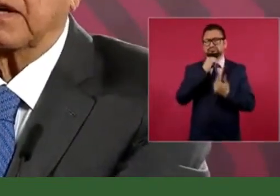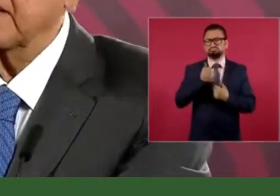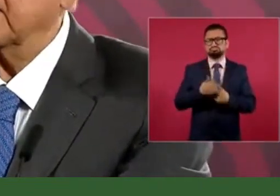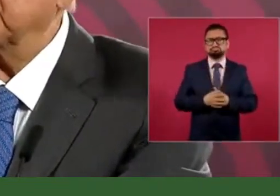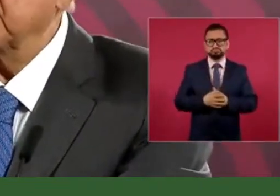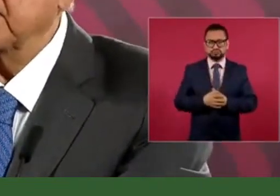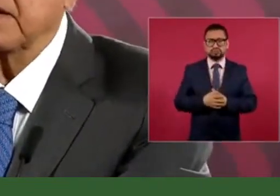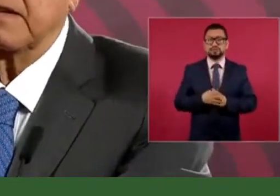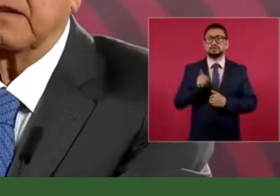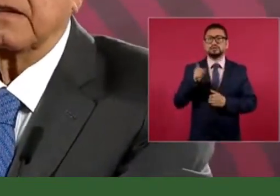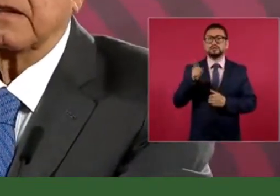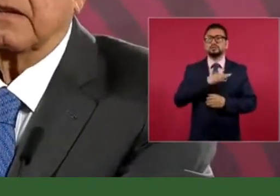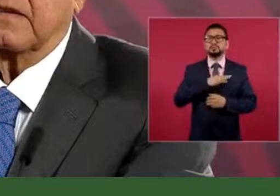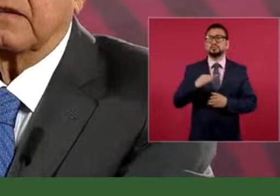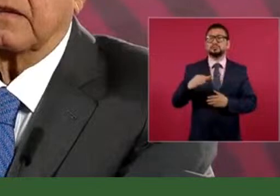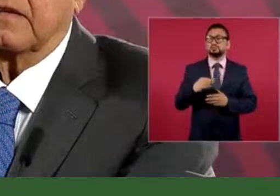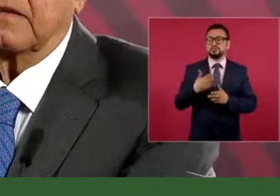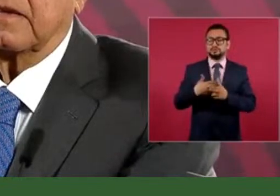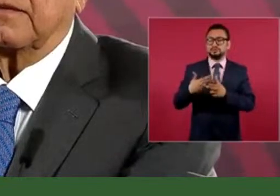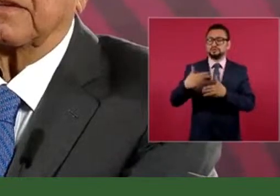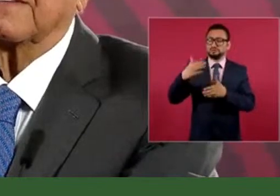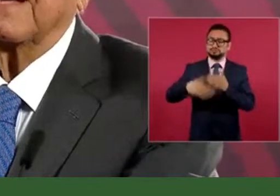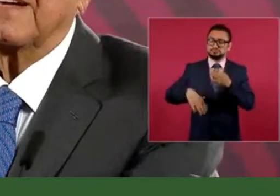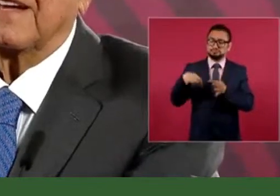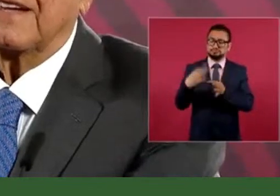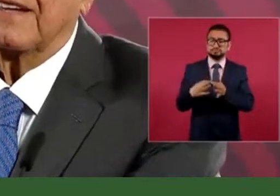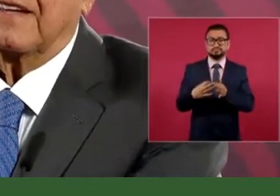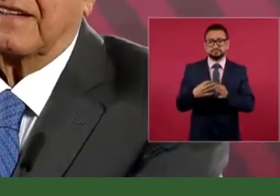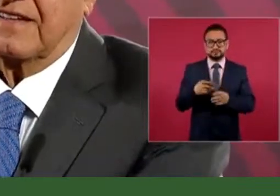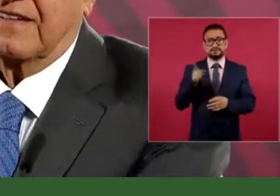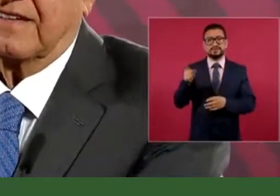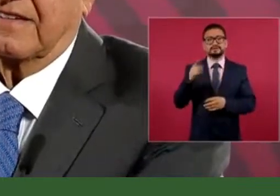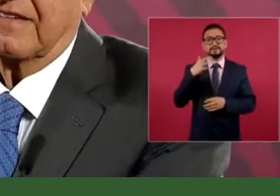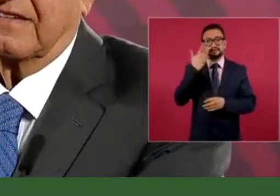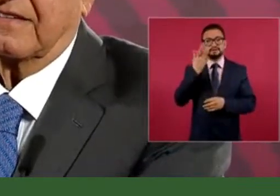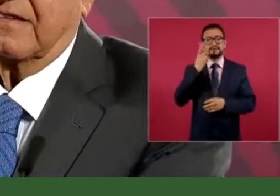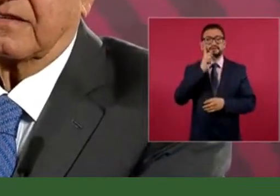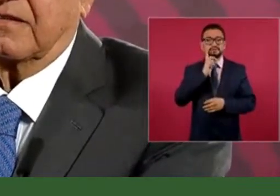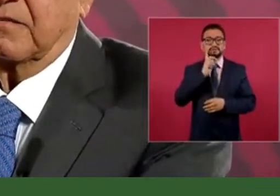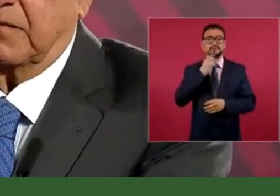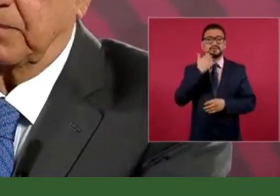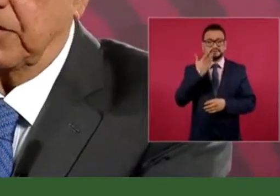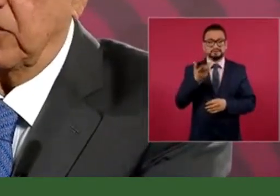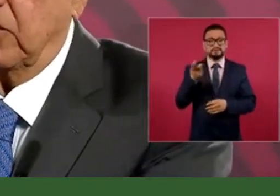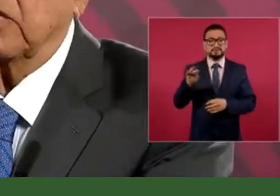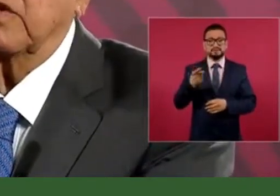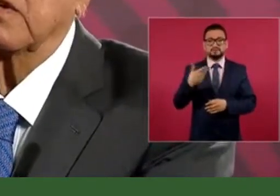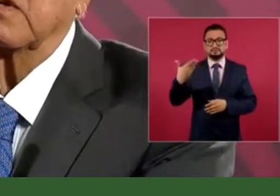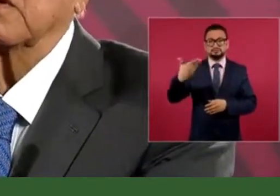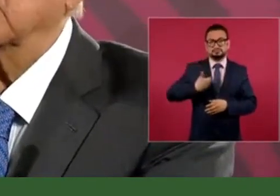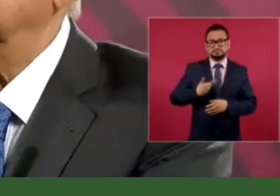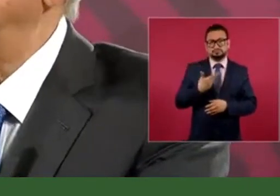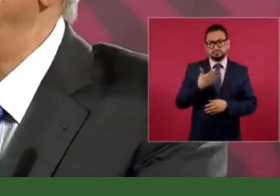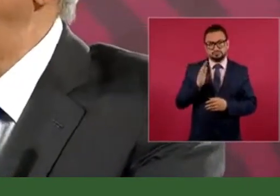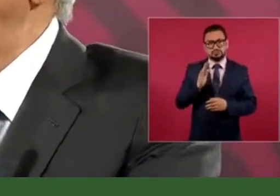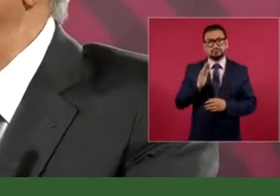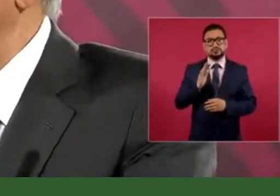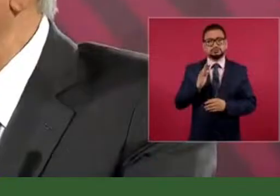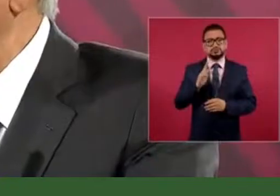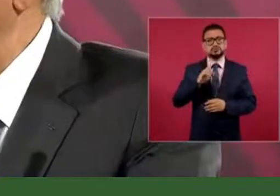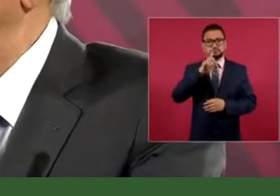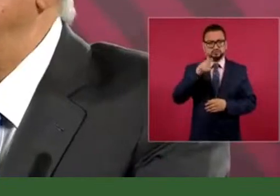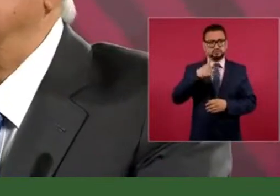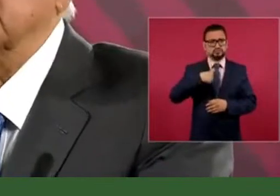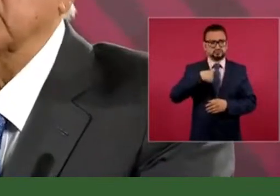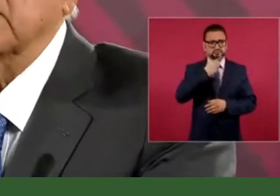para que termine. Y además quiere ella, me pidió, si tan luego dije aquí lo